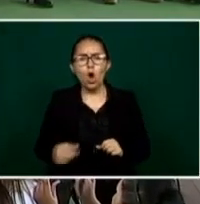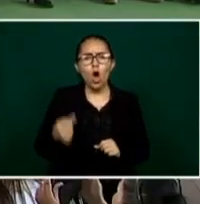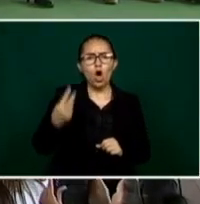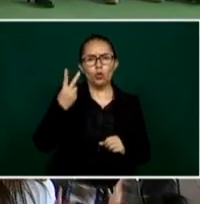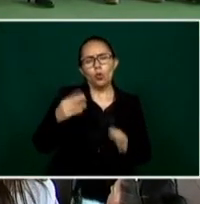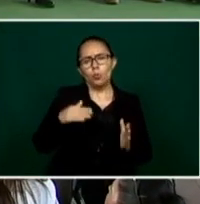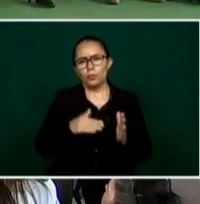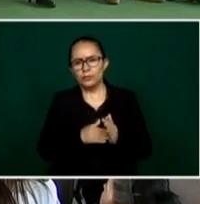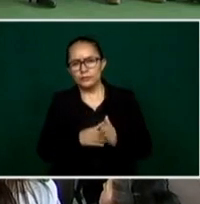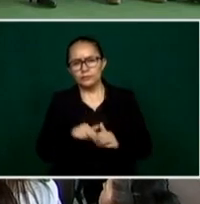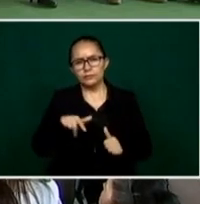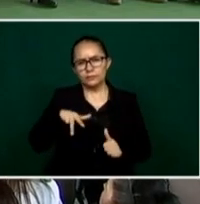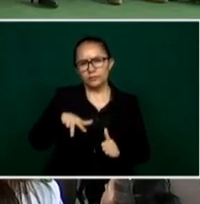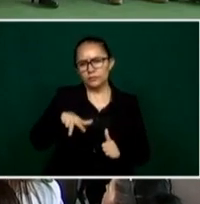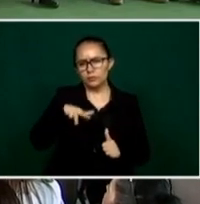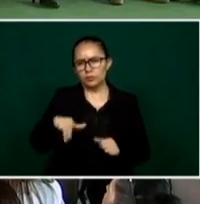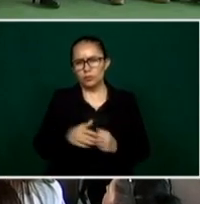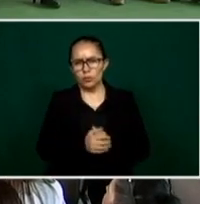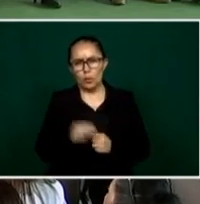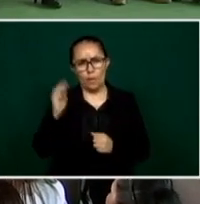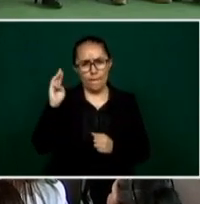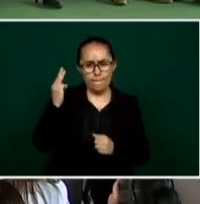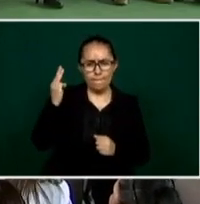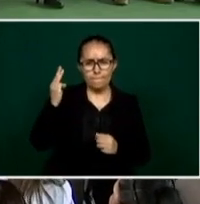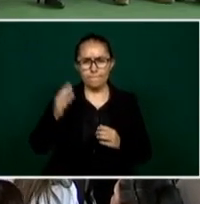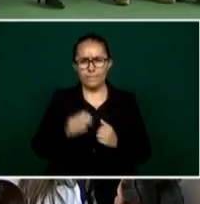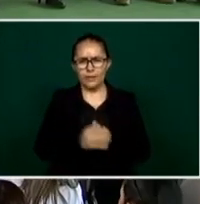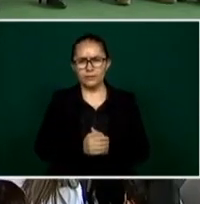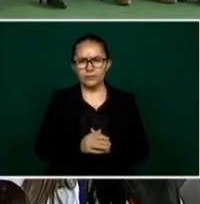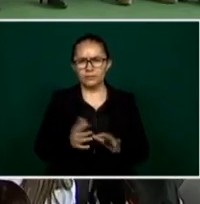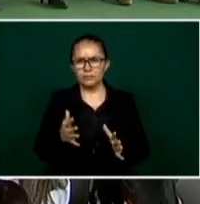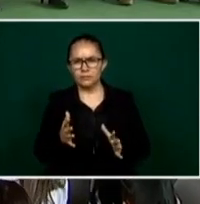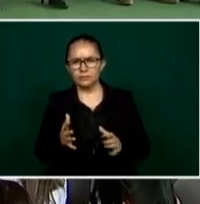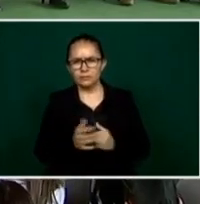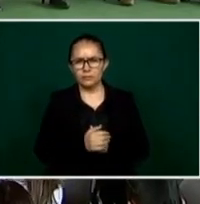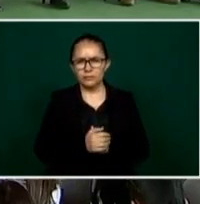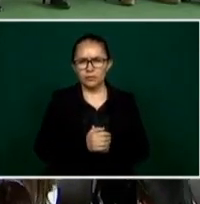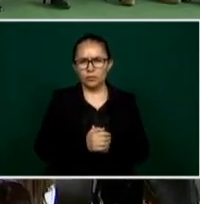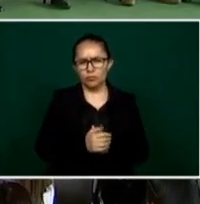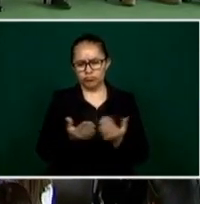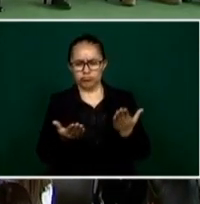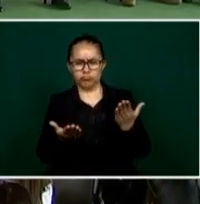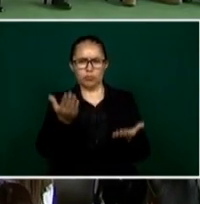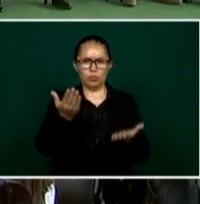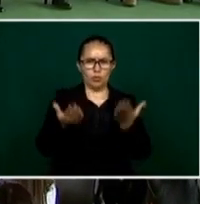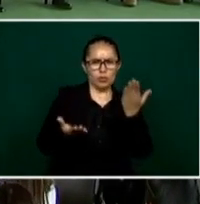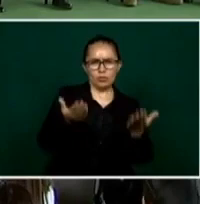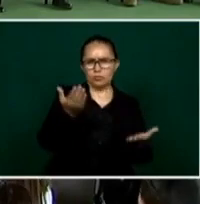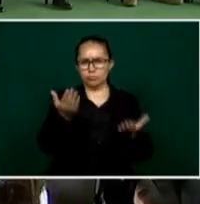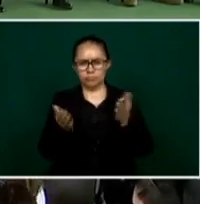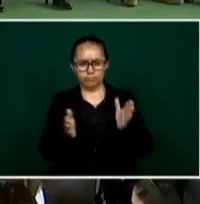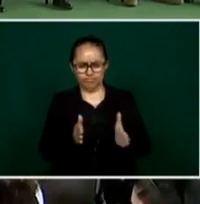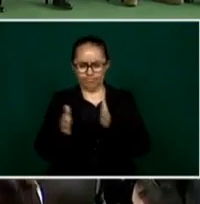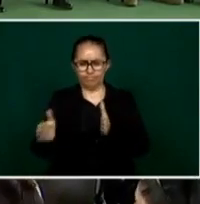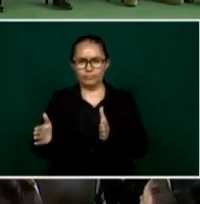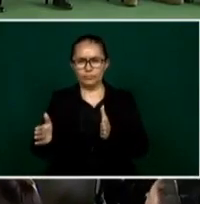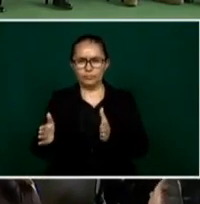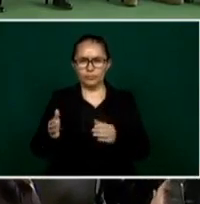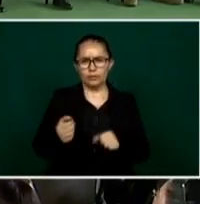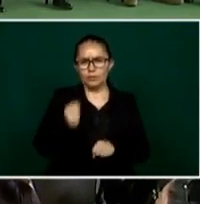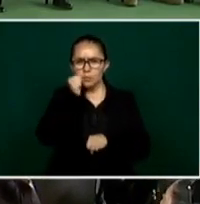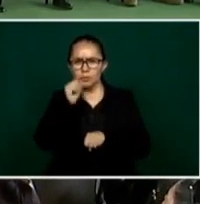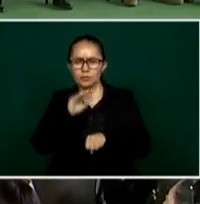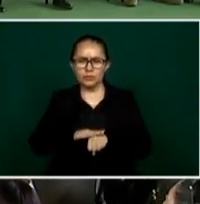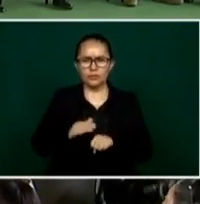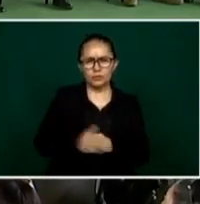2018 a mayo de este año. Haciendo una comparación con el mismo periodo de la administración